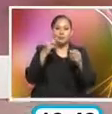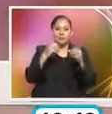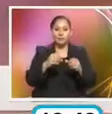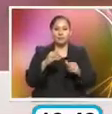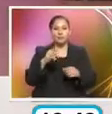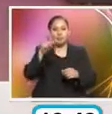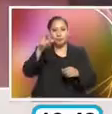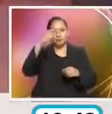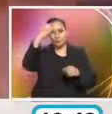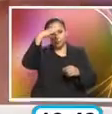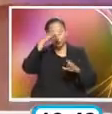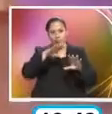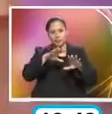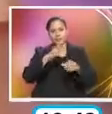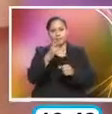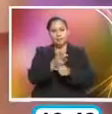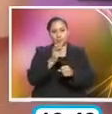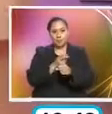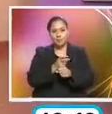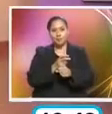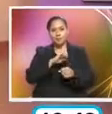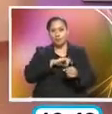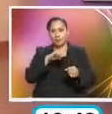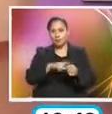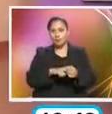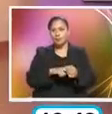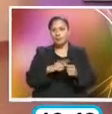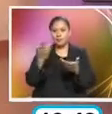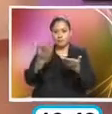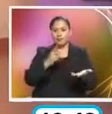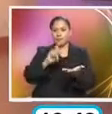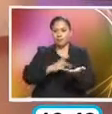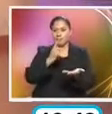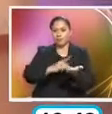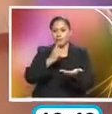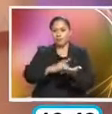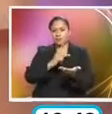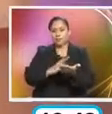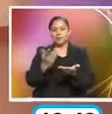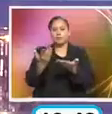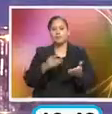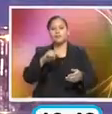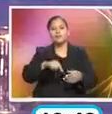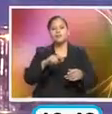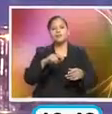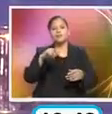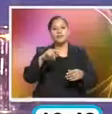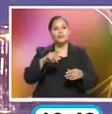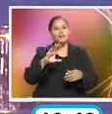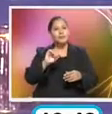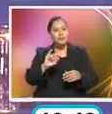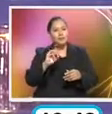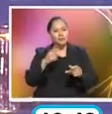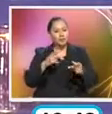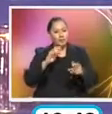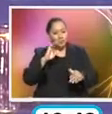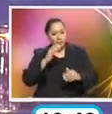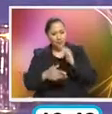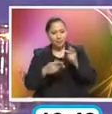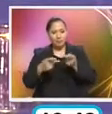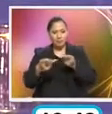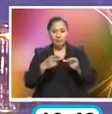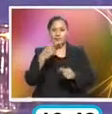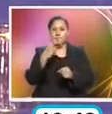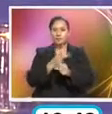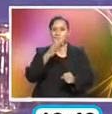y eres un extraordinario invitado, un invitado especial que ya nos ha visitado muchas veces y ahorita estás casi terminando con los preparativos